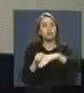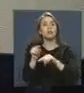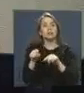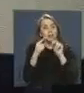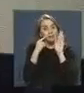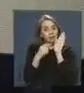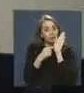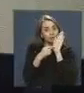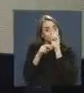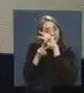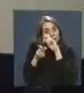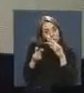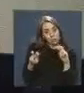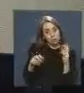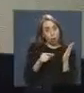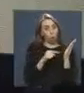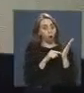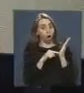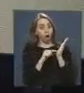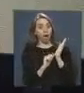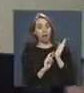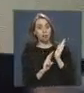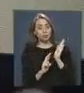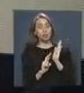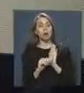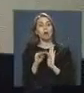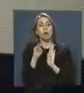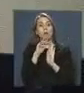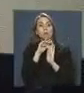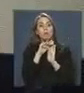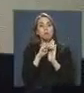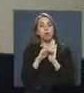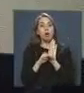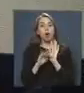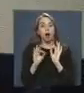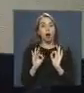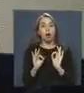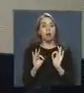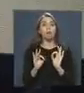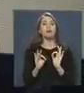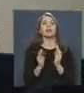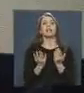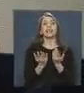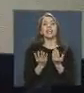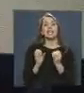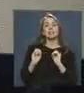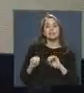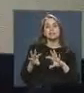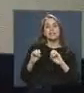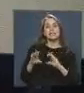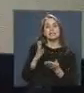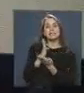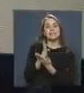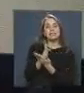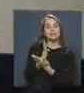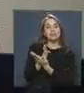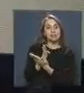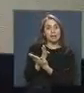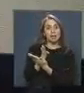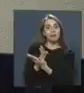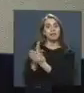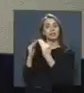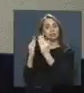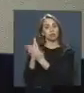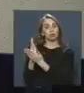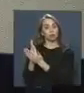que arrojen estos estudios, se programe contenidos de estudio, no solo para los